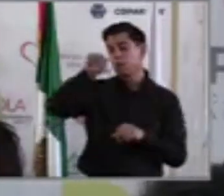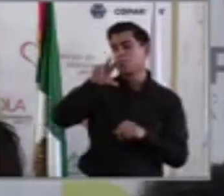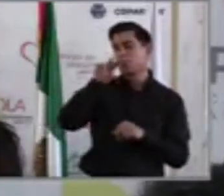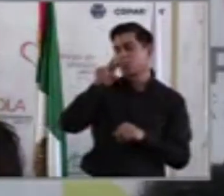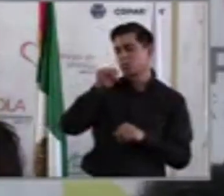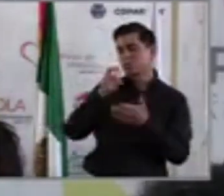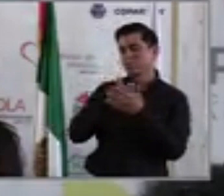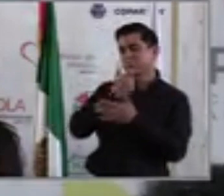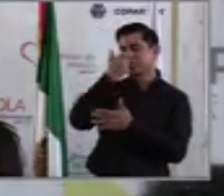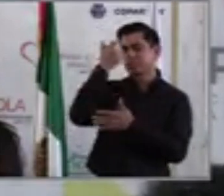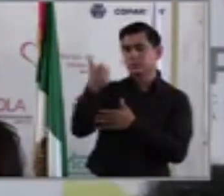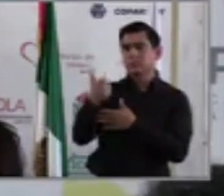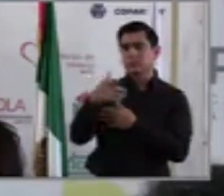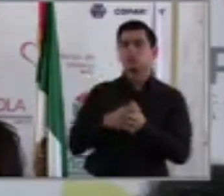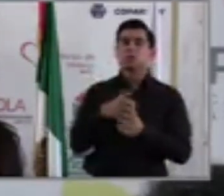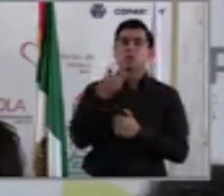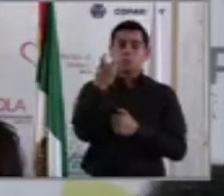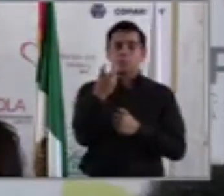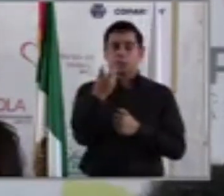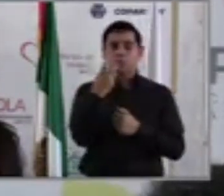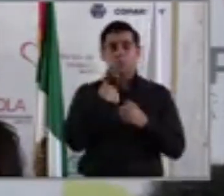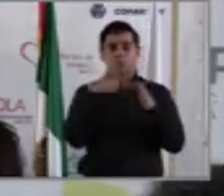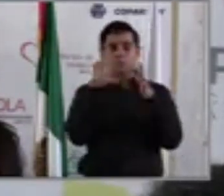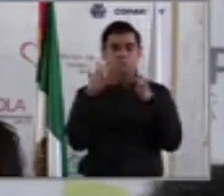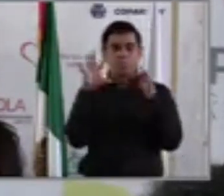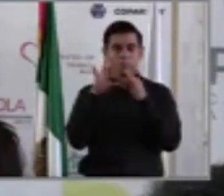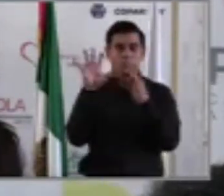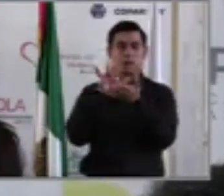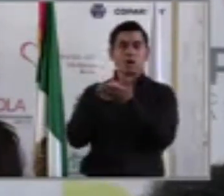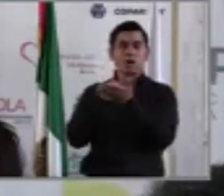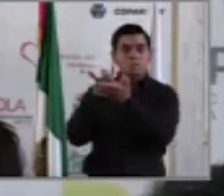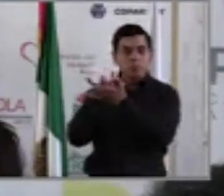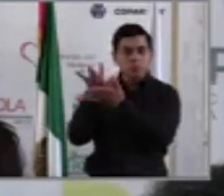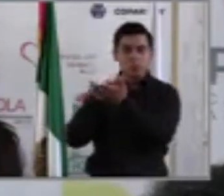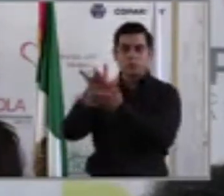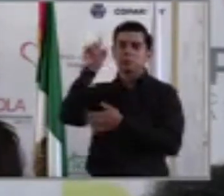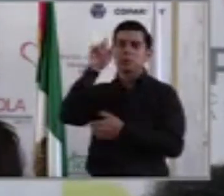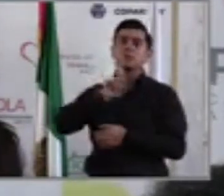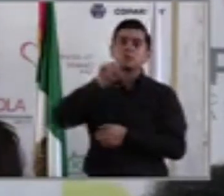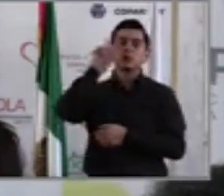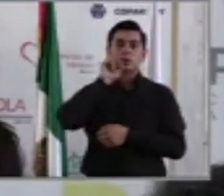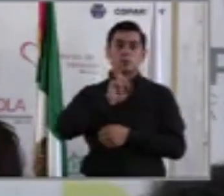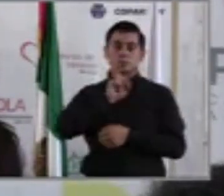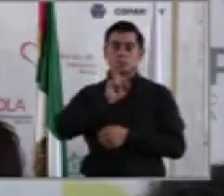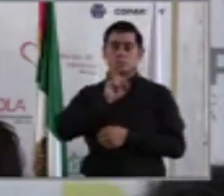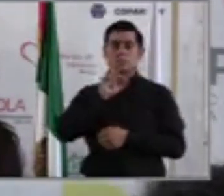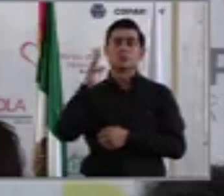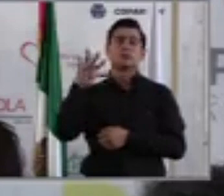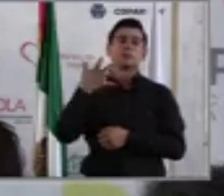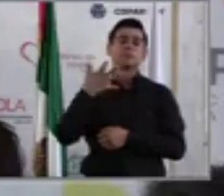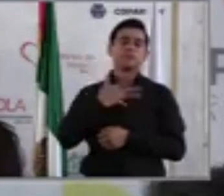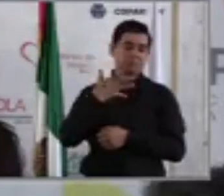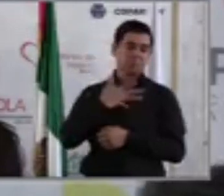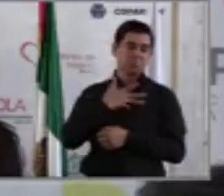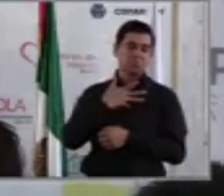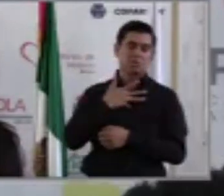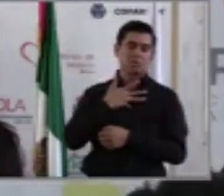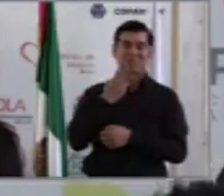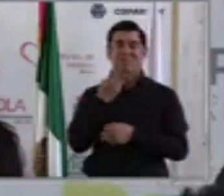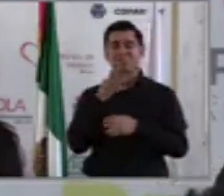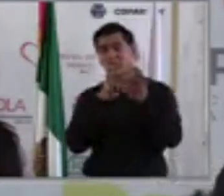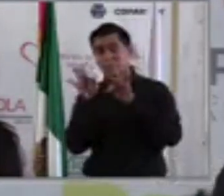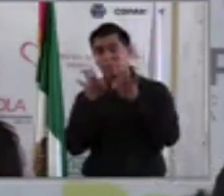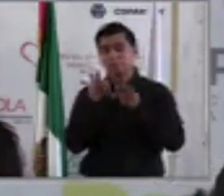económicamente. Por eso hemos hablado de apoyar a las mujeres que precisamente también tienen una doble